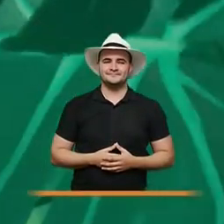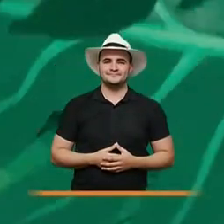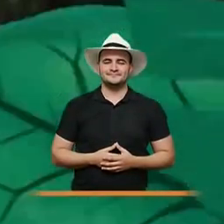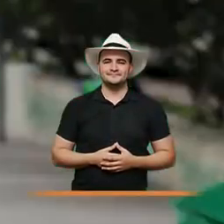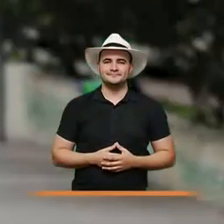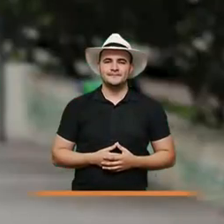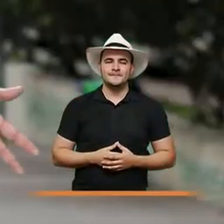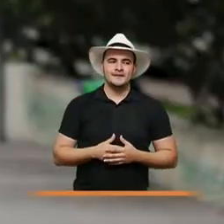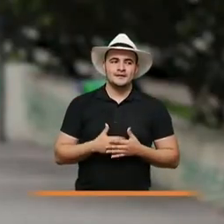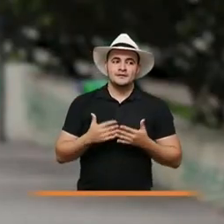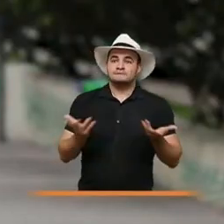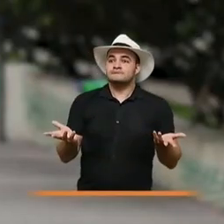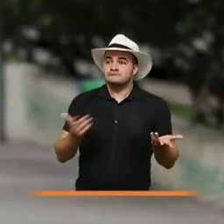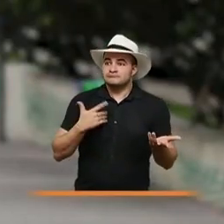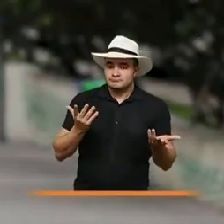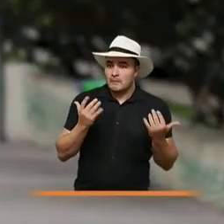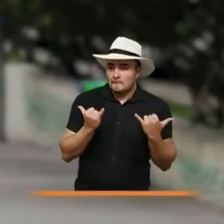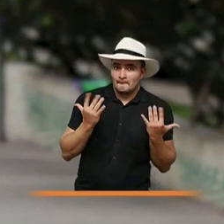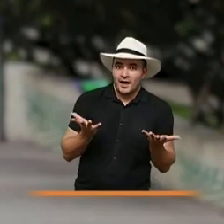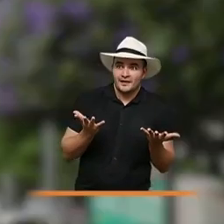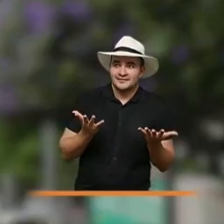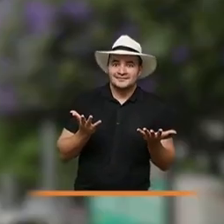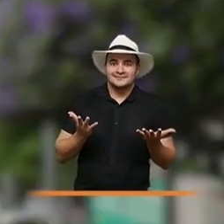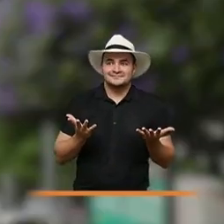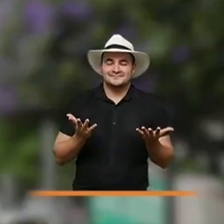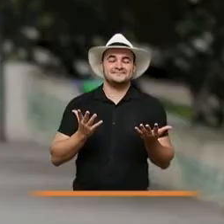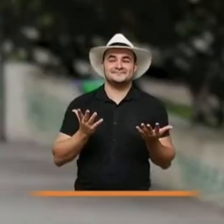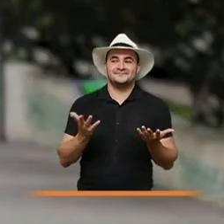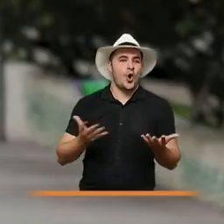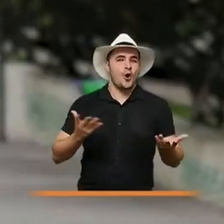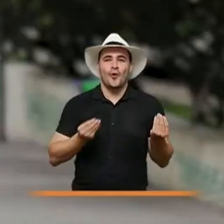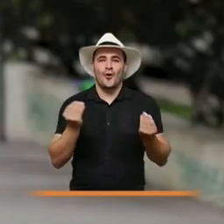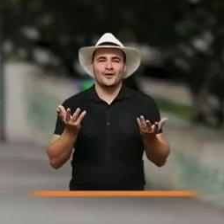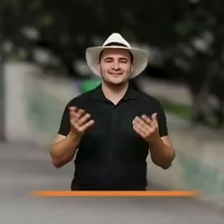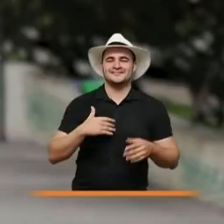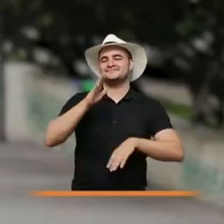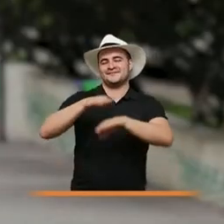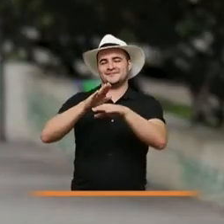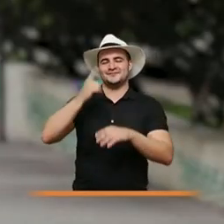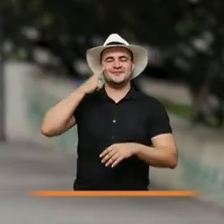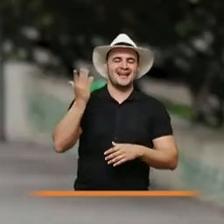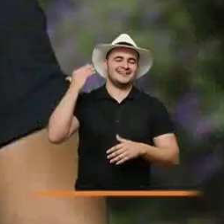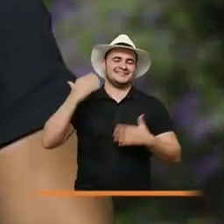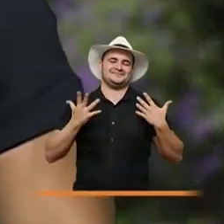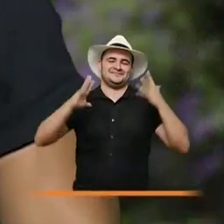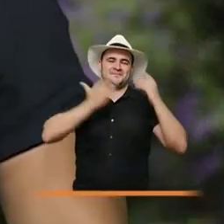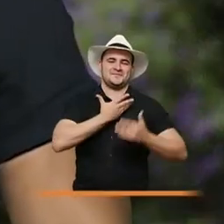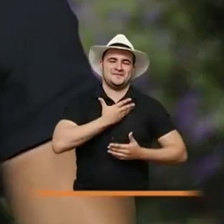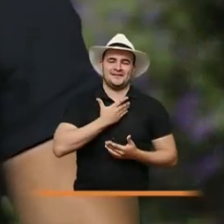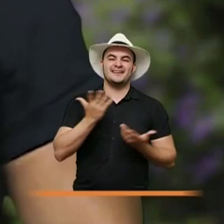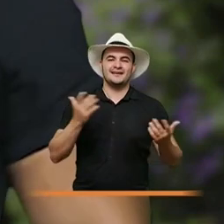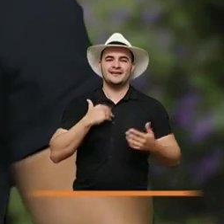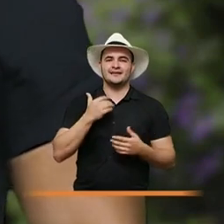como las manos que nos dan con en el barrio de a la madre que no